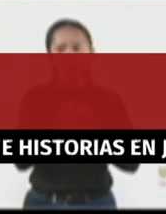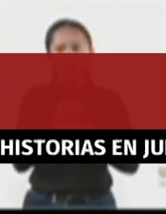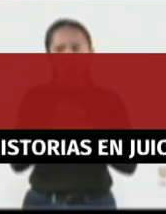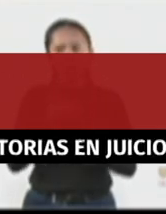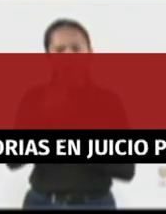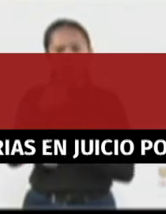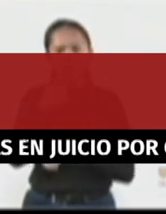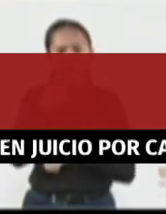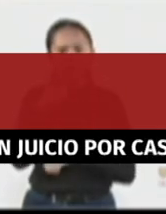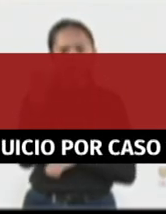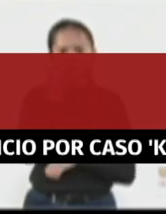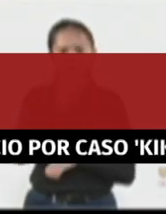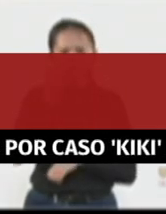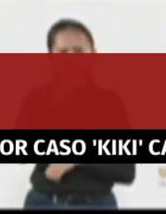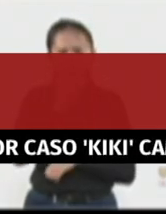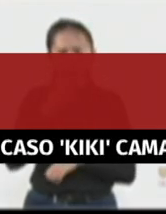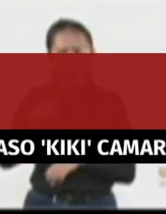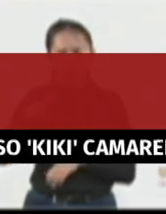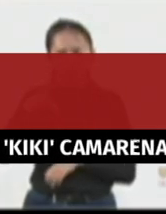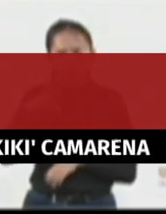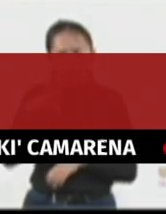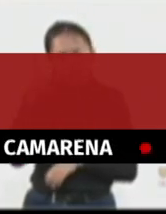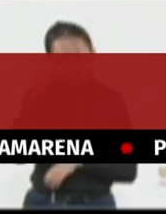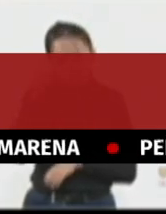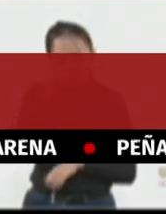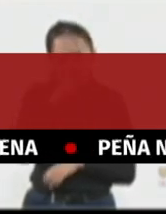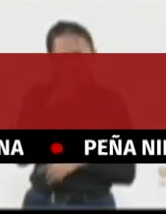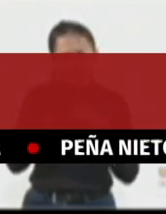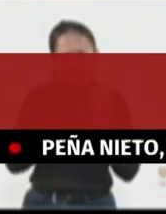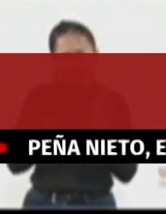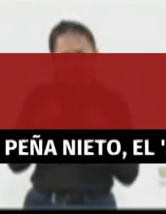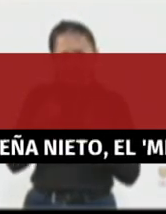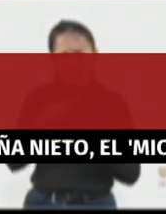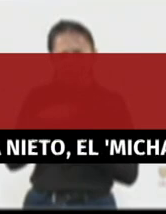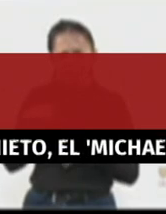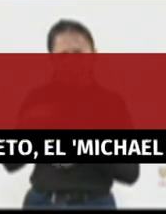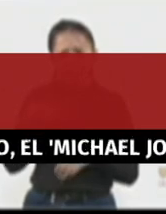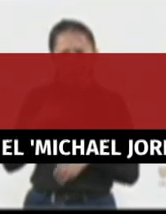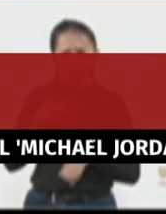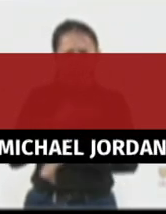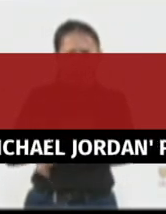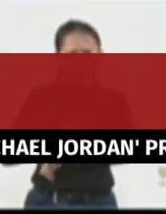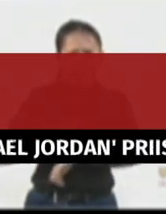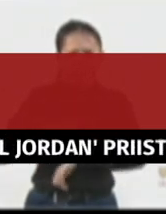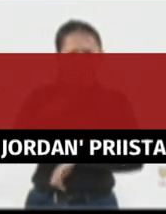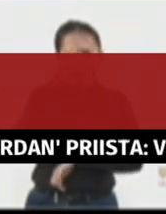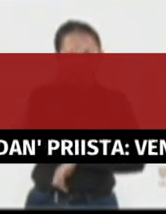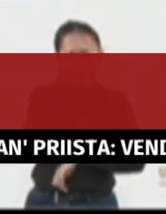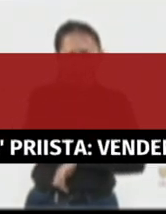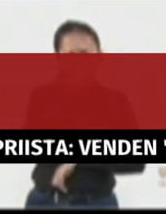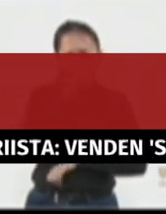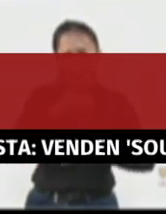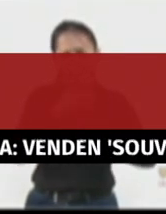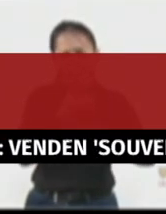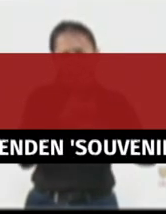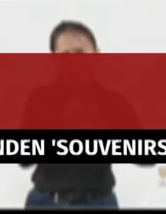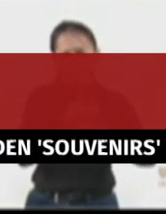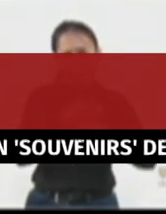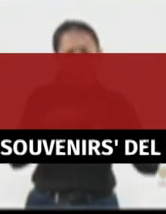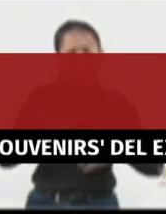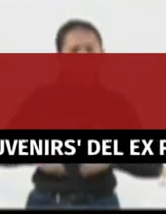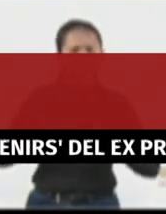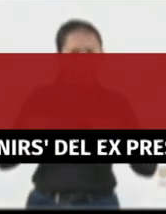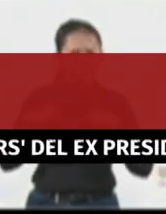hablaba inglés. Muchos de nosotros tenemos familiares que viven en Estados Unidos. Casi todas las familias mexicanas tienen un amigo,